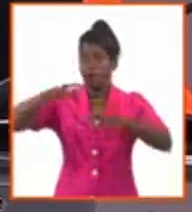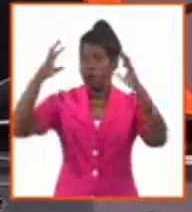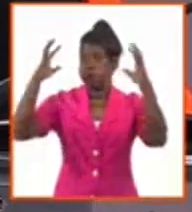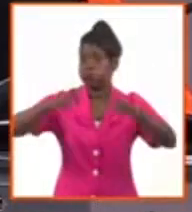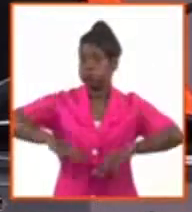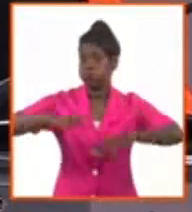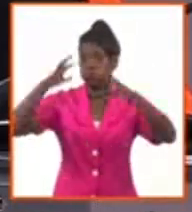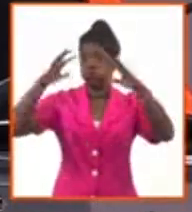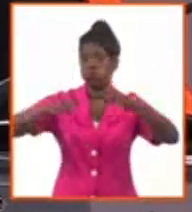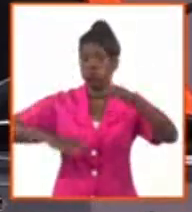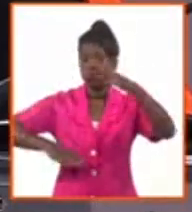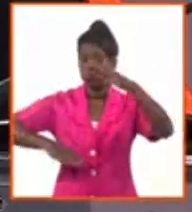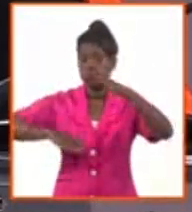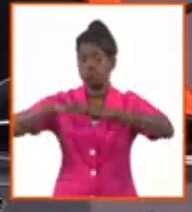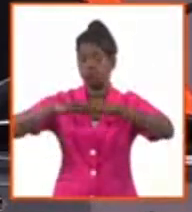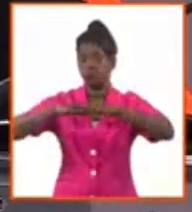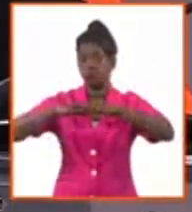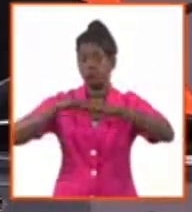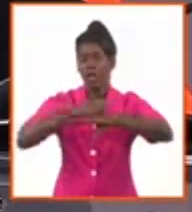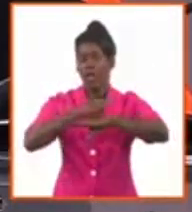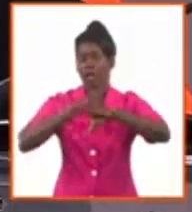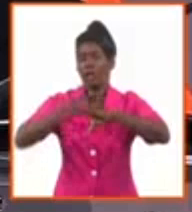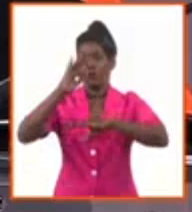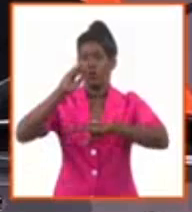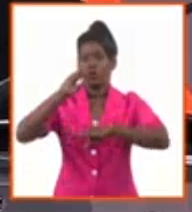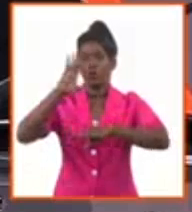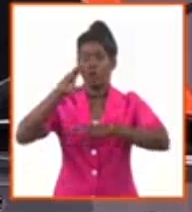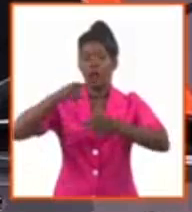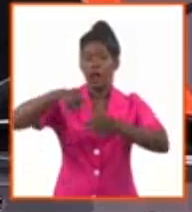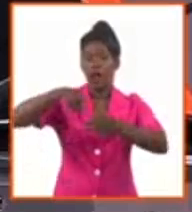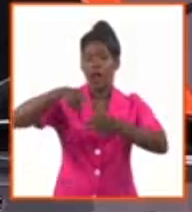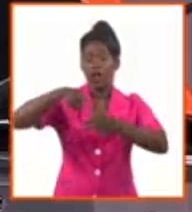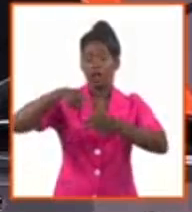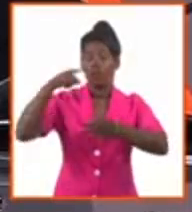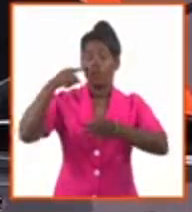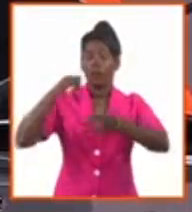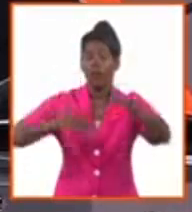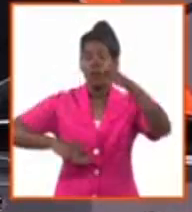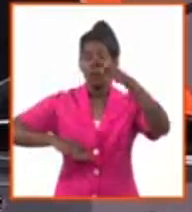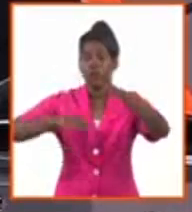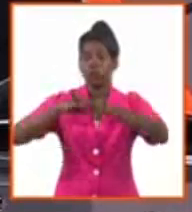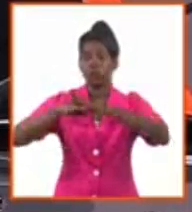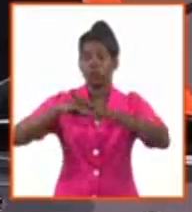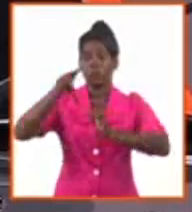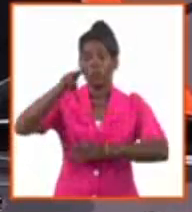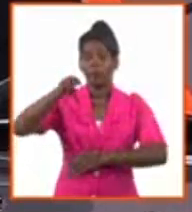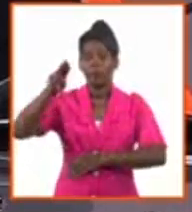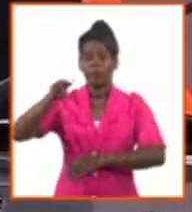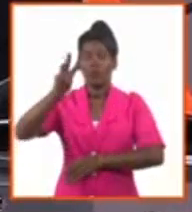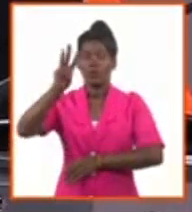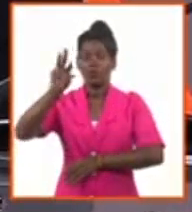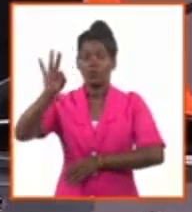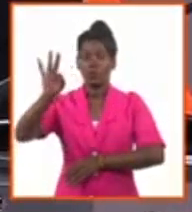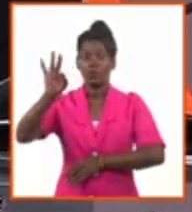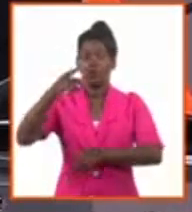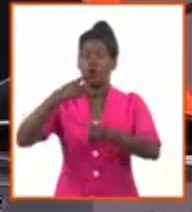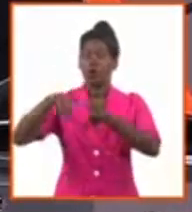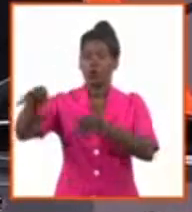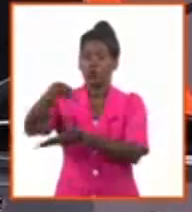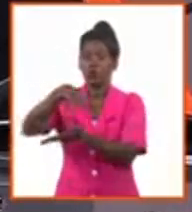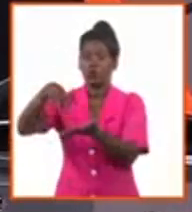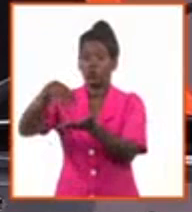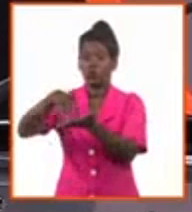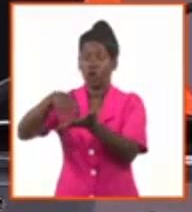las 8 de la mañana se reportaba en la Isla de la Juventud con 38 milímetros en La Fe y 32 milímetros en Cuba,